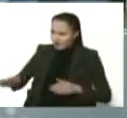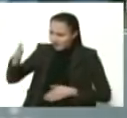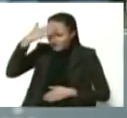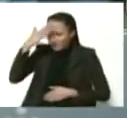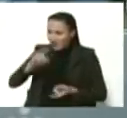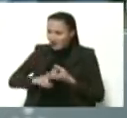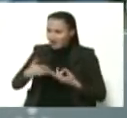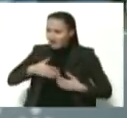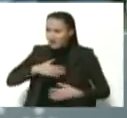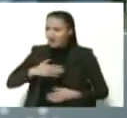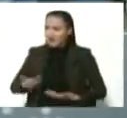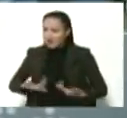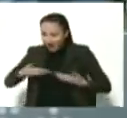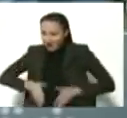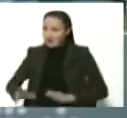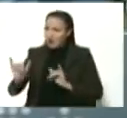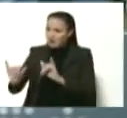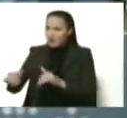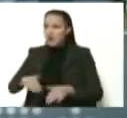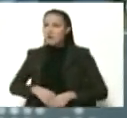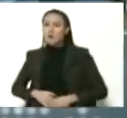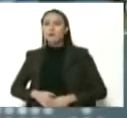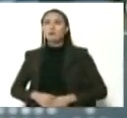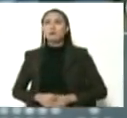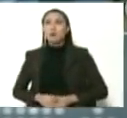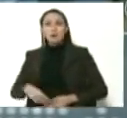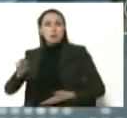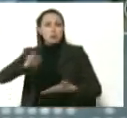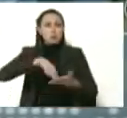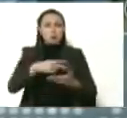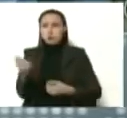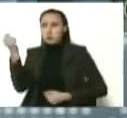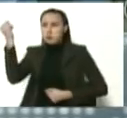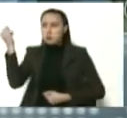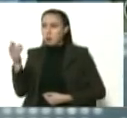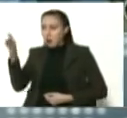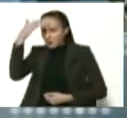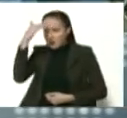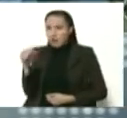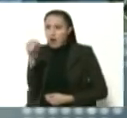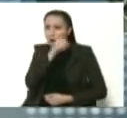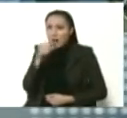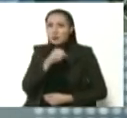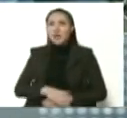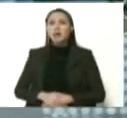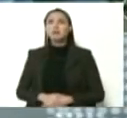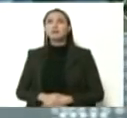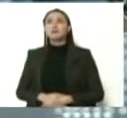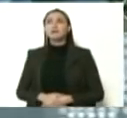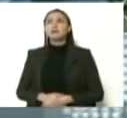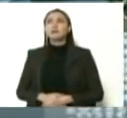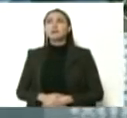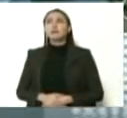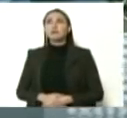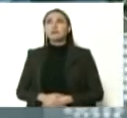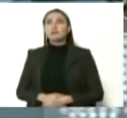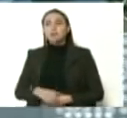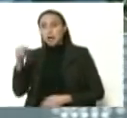nació Cilita, ahí aprendió a bailar joropo, a cantar el canto del